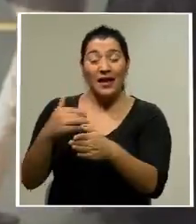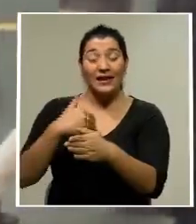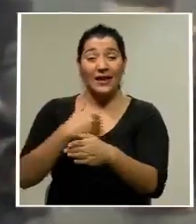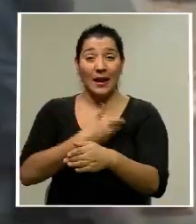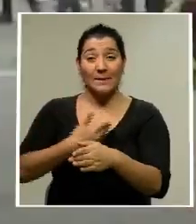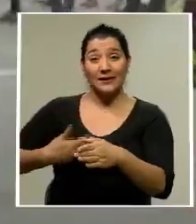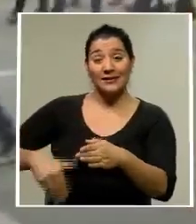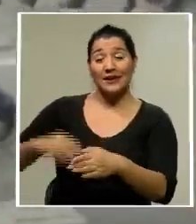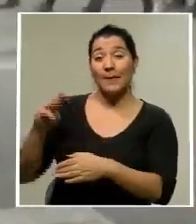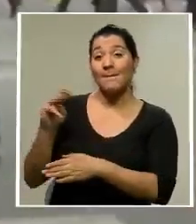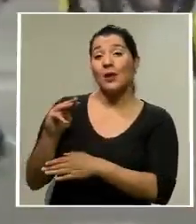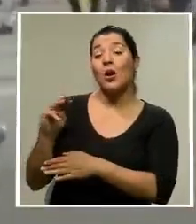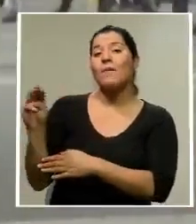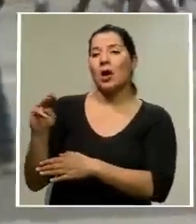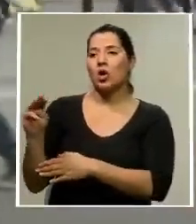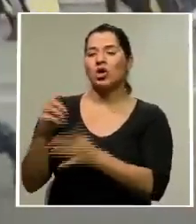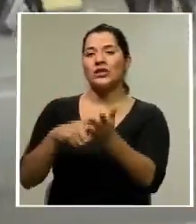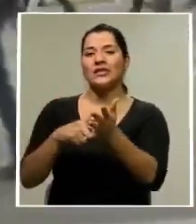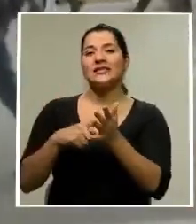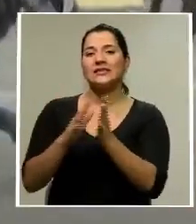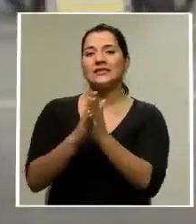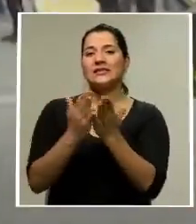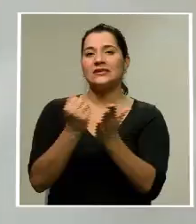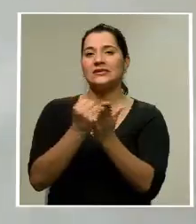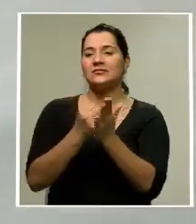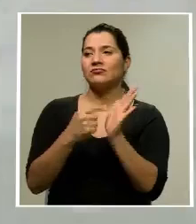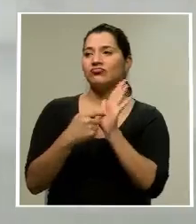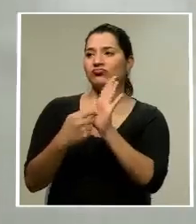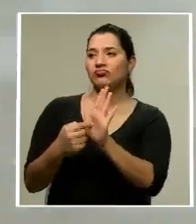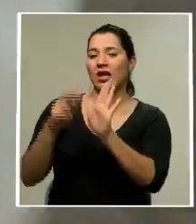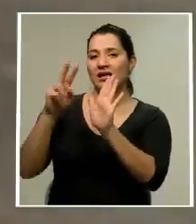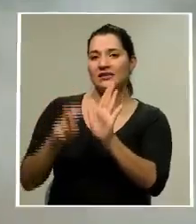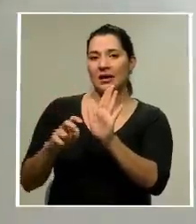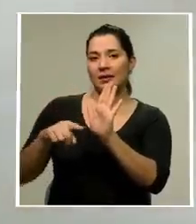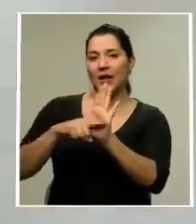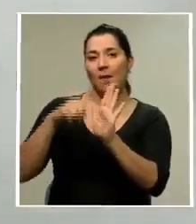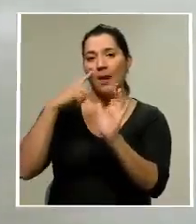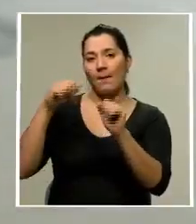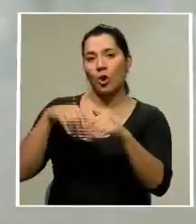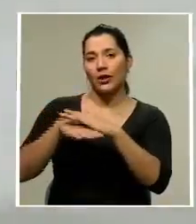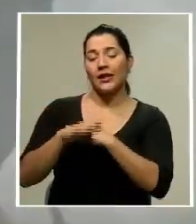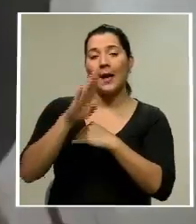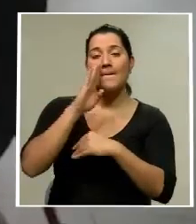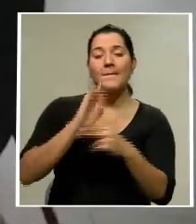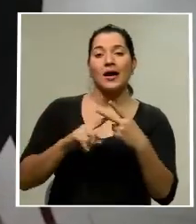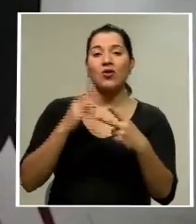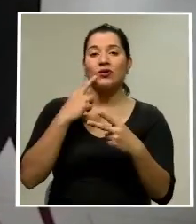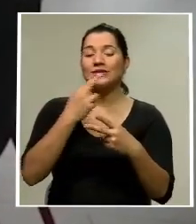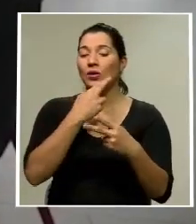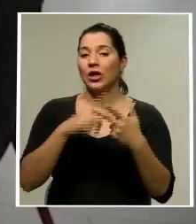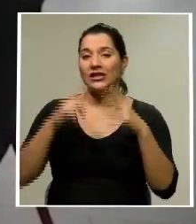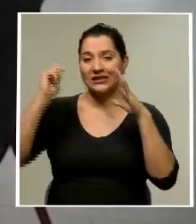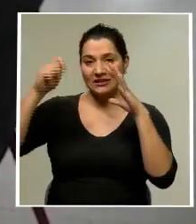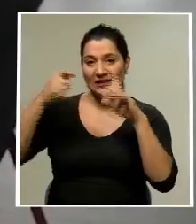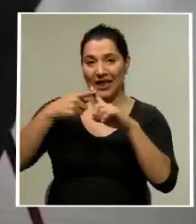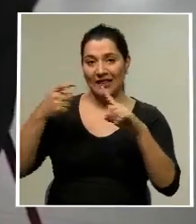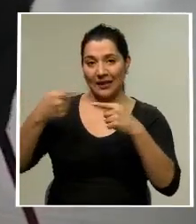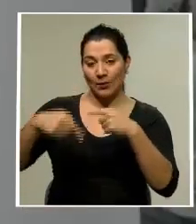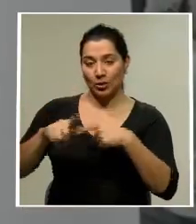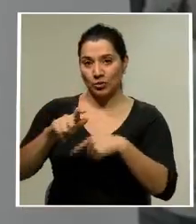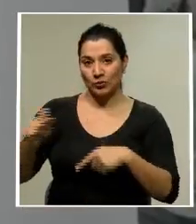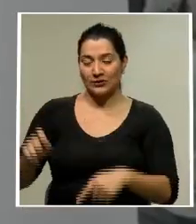de exigir un certificado COVID o una prueba PCR negativa para poder entrar en bares, restaurantes y cines a partir del próximo